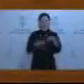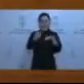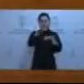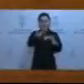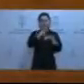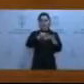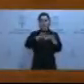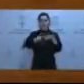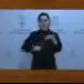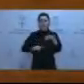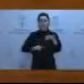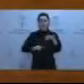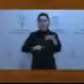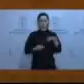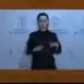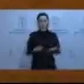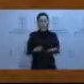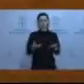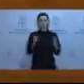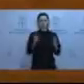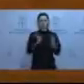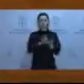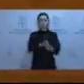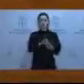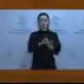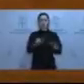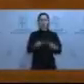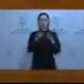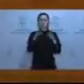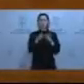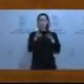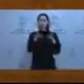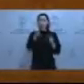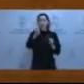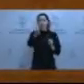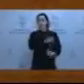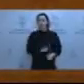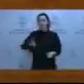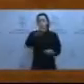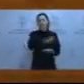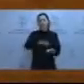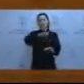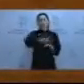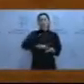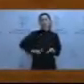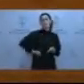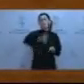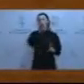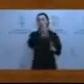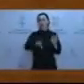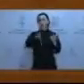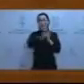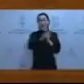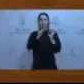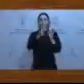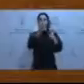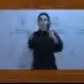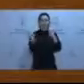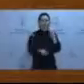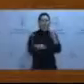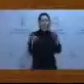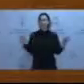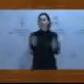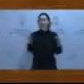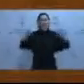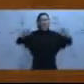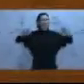los contenidos de su Ley de Servicios Sociales. Los casi 14 años transcurridos desde la aprobación de esta ley hacen que este déficit adquiera especial